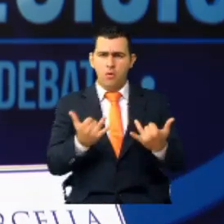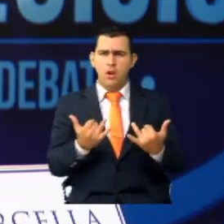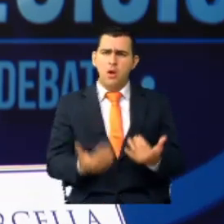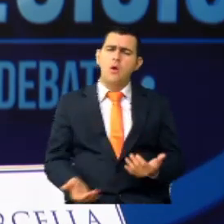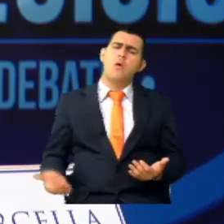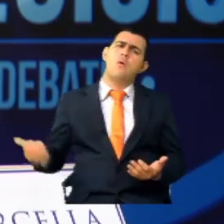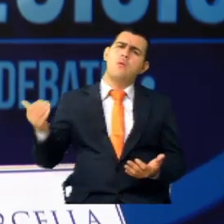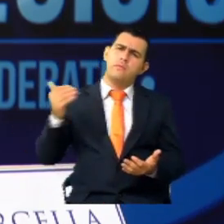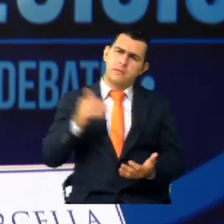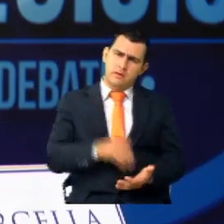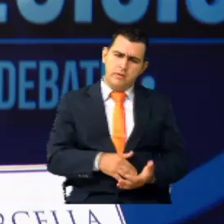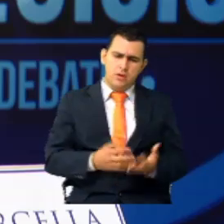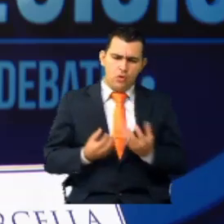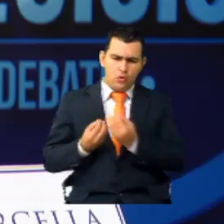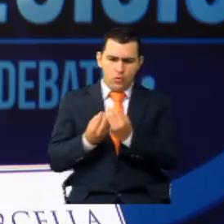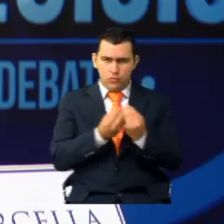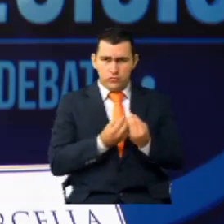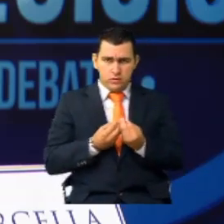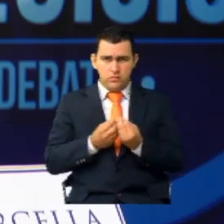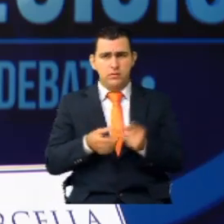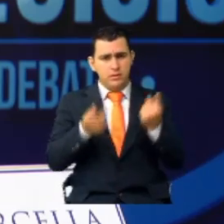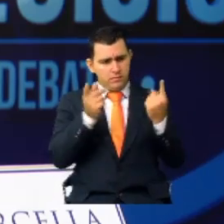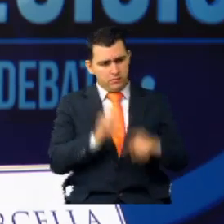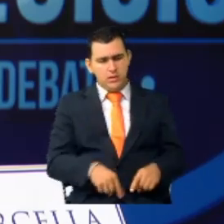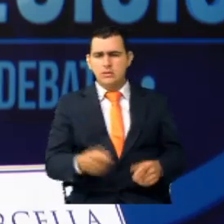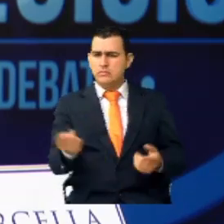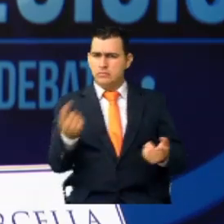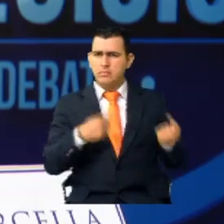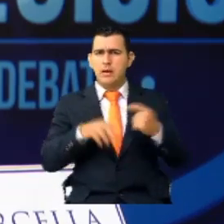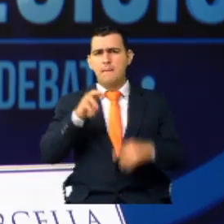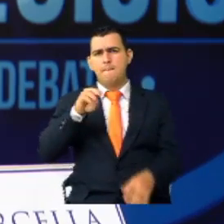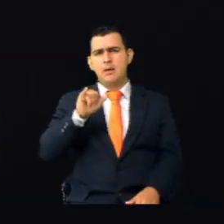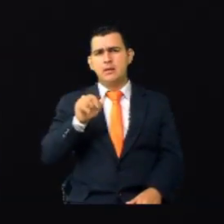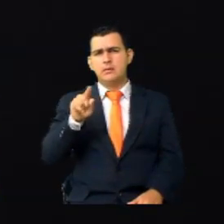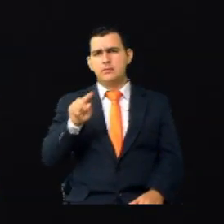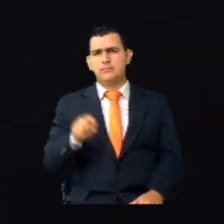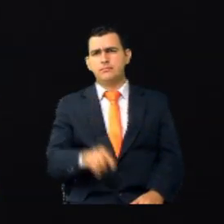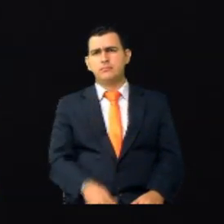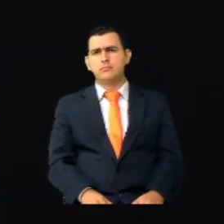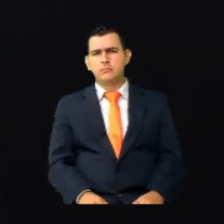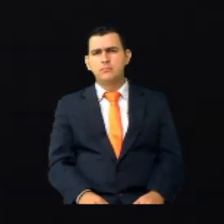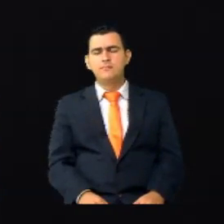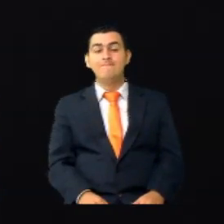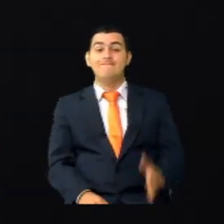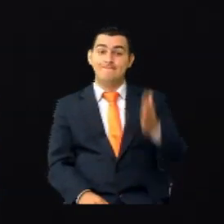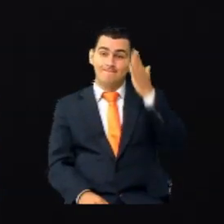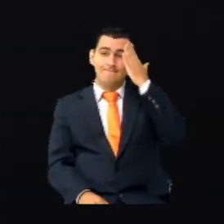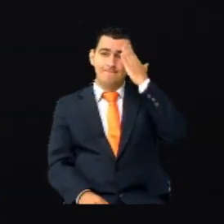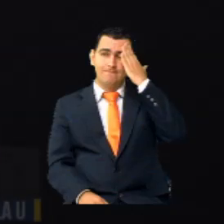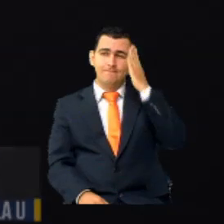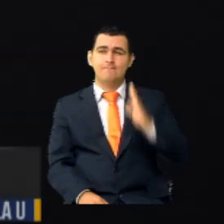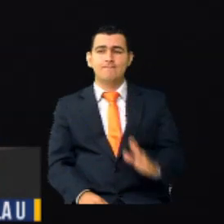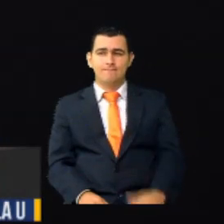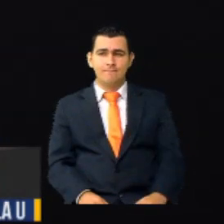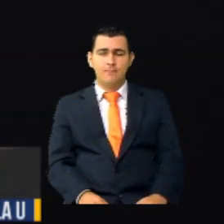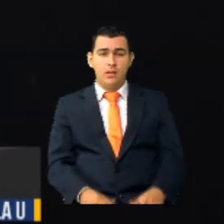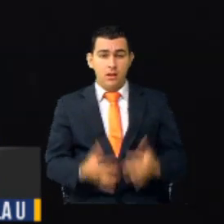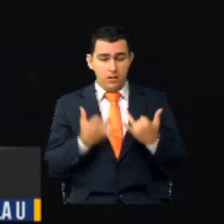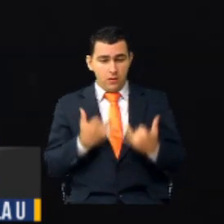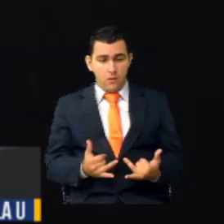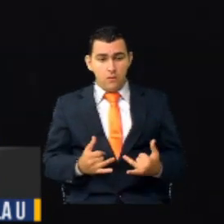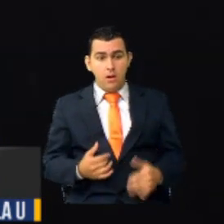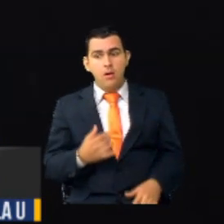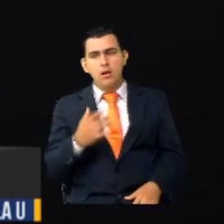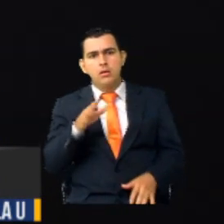los candidatos al Consejo por el Maestra, que también están negociando? Bueno, lo cierto sí es que han estado buscándolos,